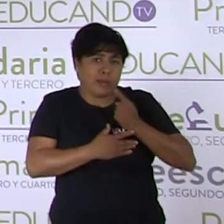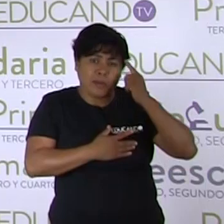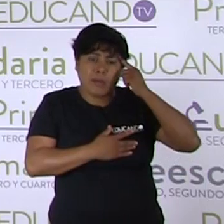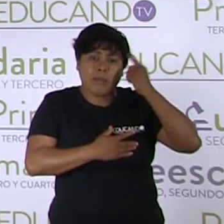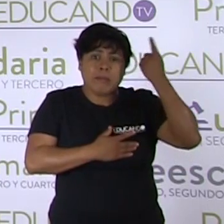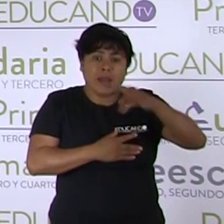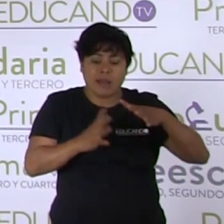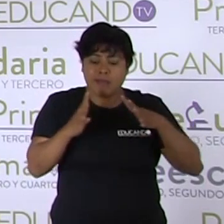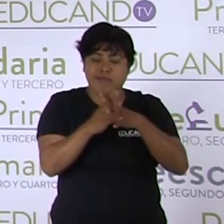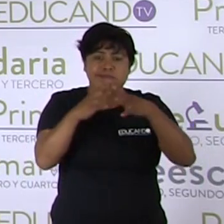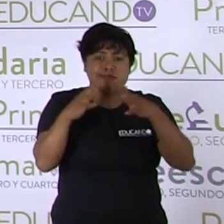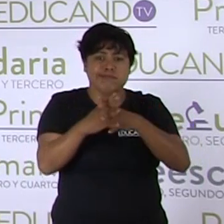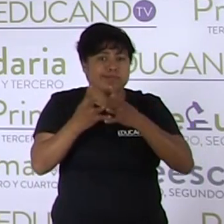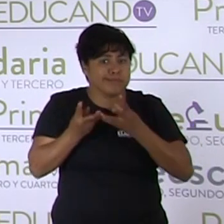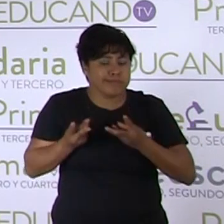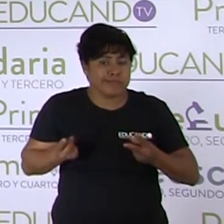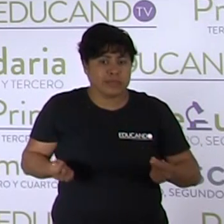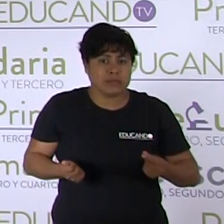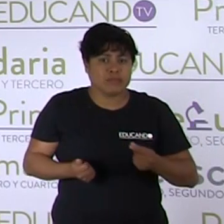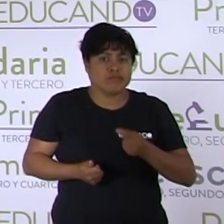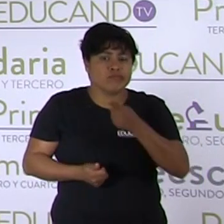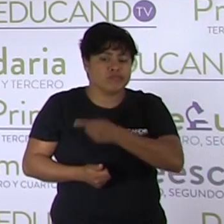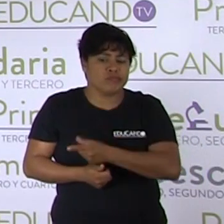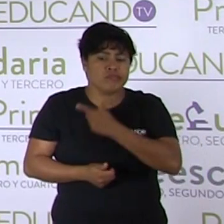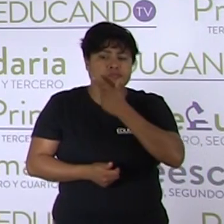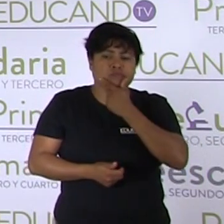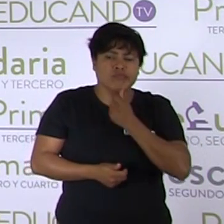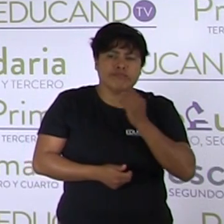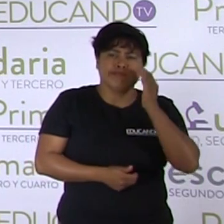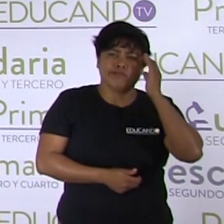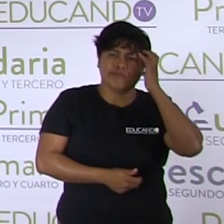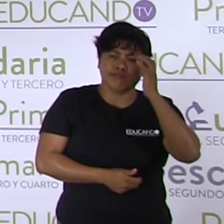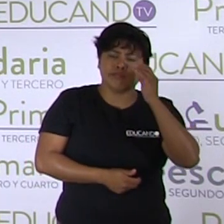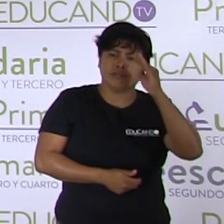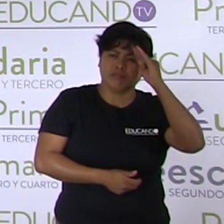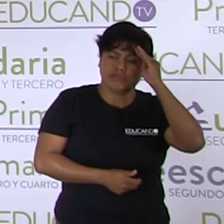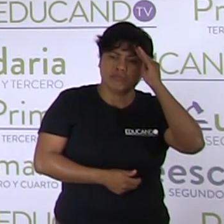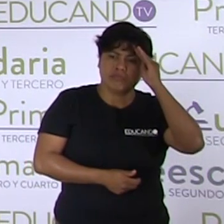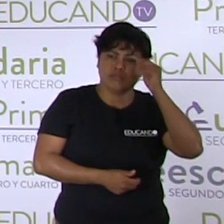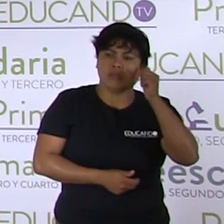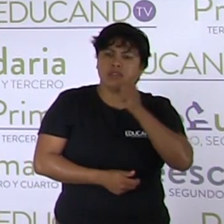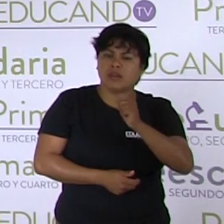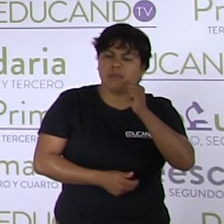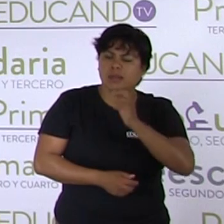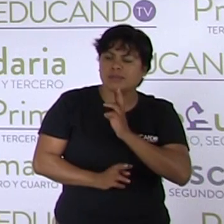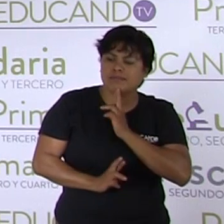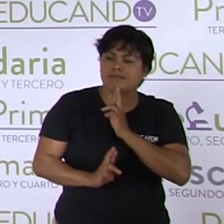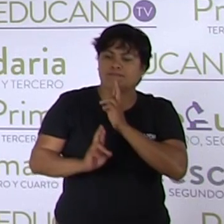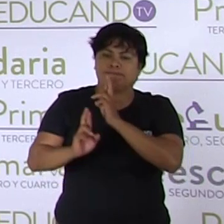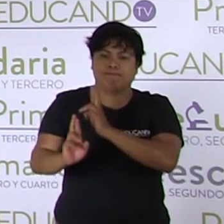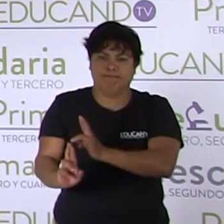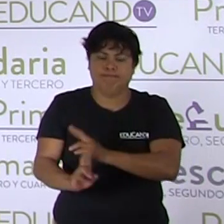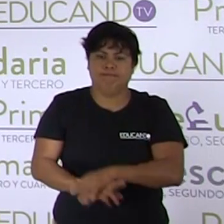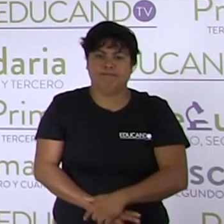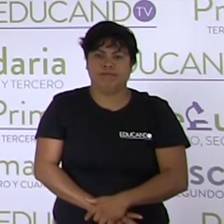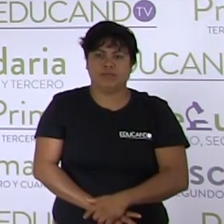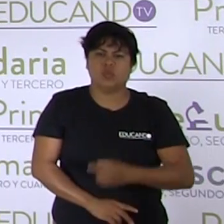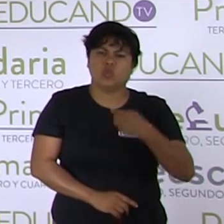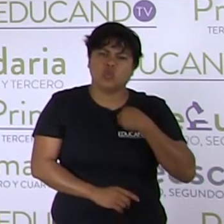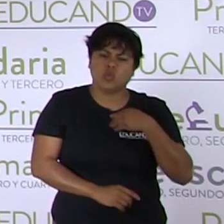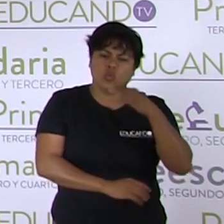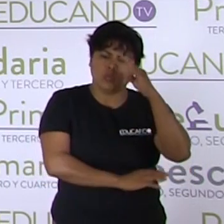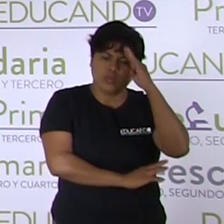conflicto. Y él, con su sorna metafísica de siempre, respondió: creo